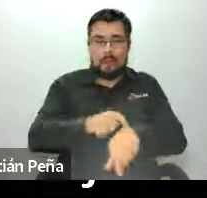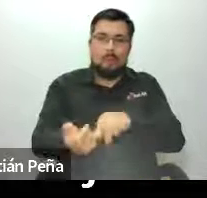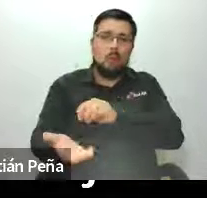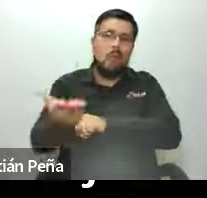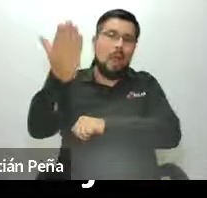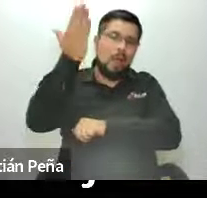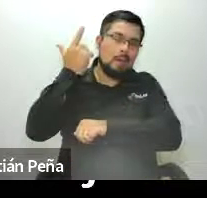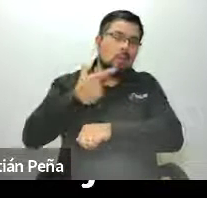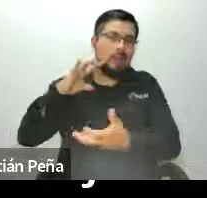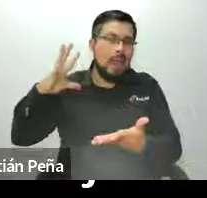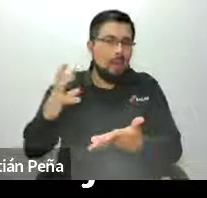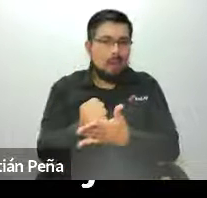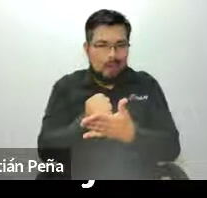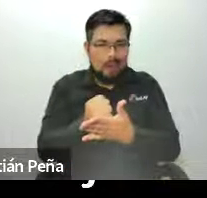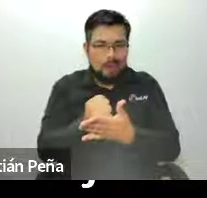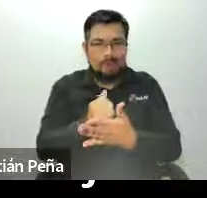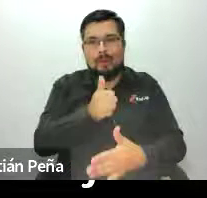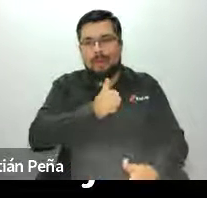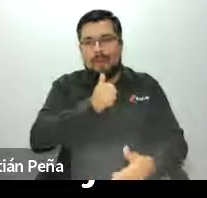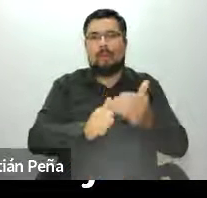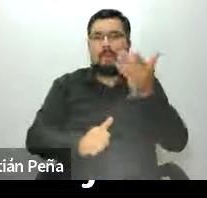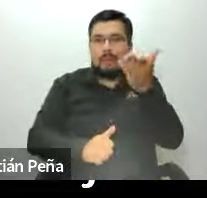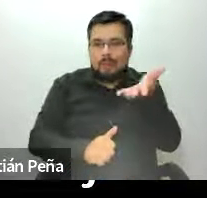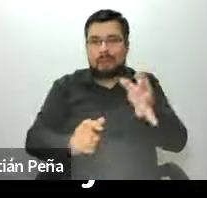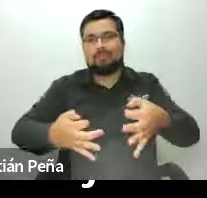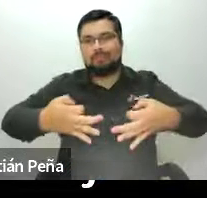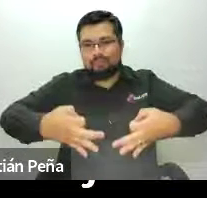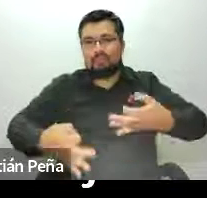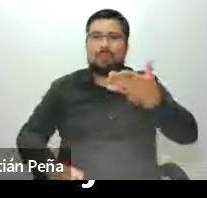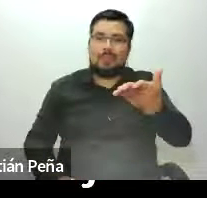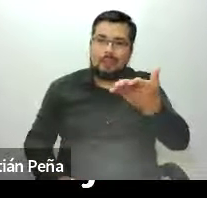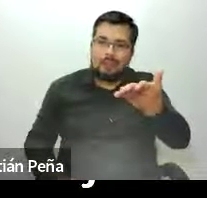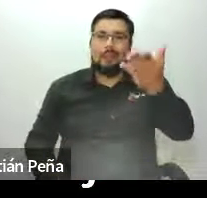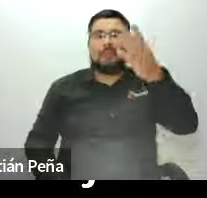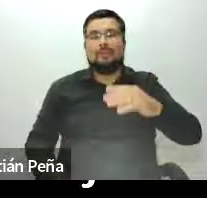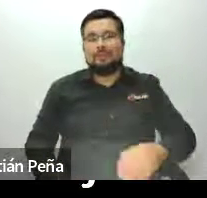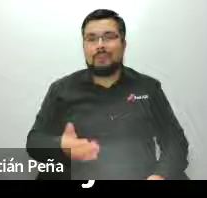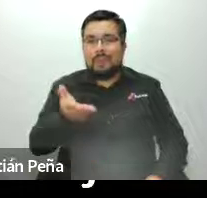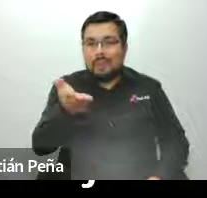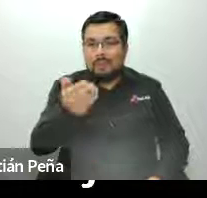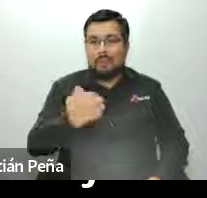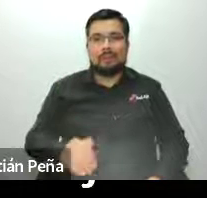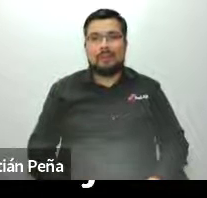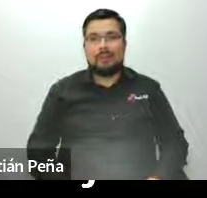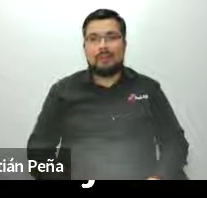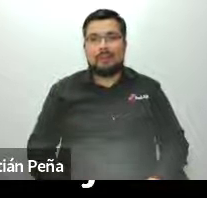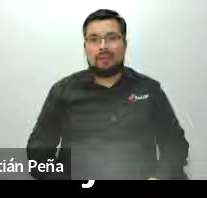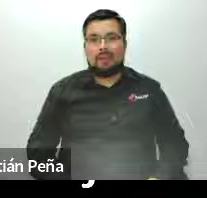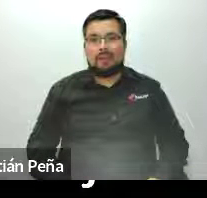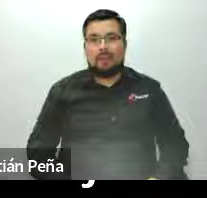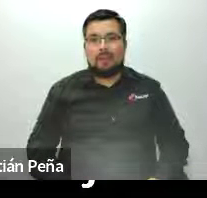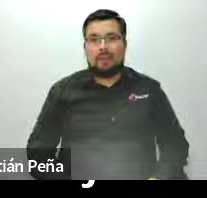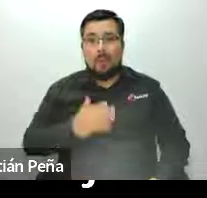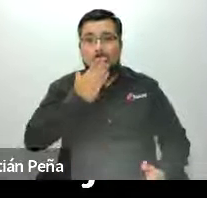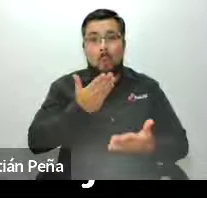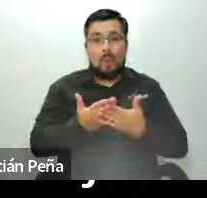llegado. Pero esta era, ¿no? Esta Cuando, era, pues, esta era, pues, Luz María, cuando esta nuestra es, estudiante nos habló